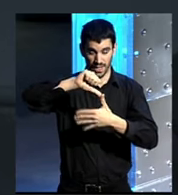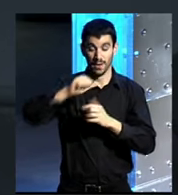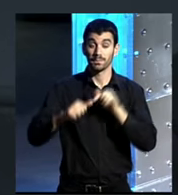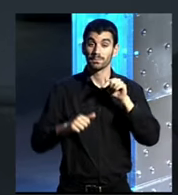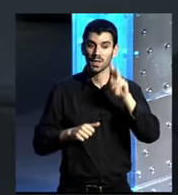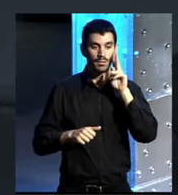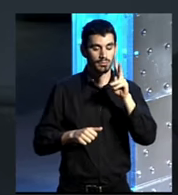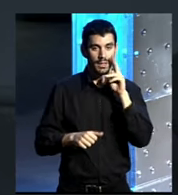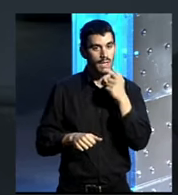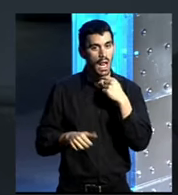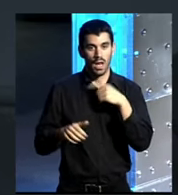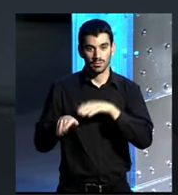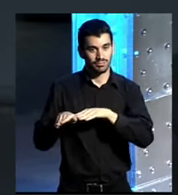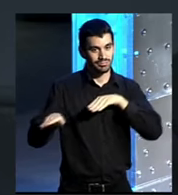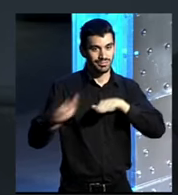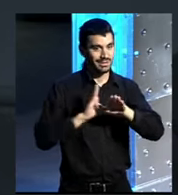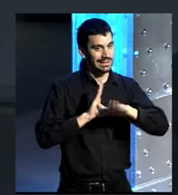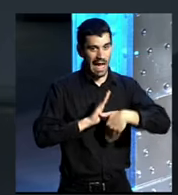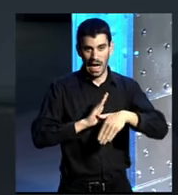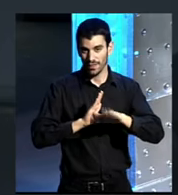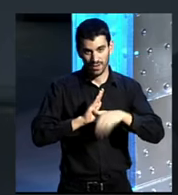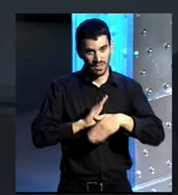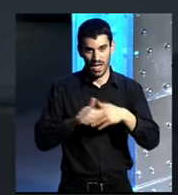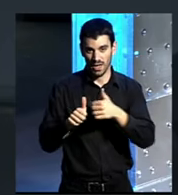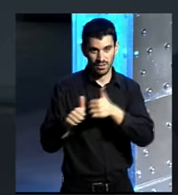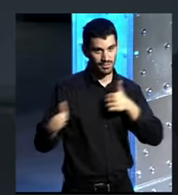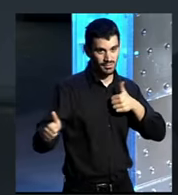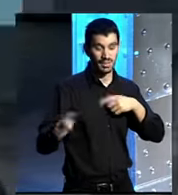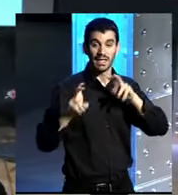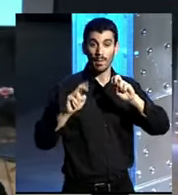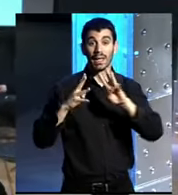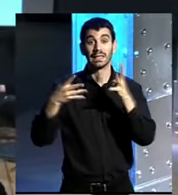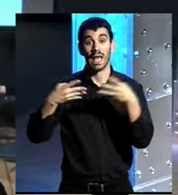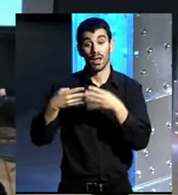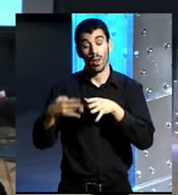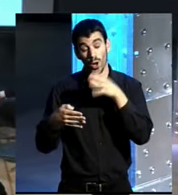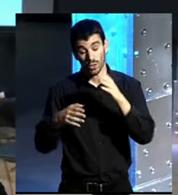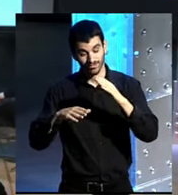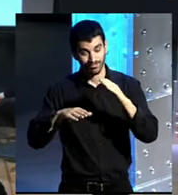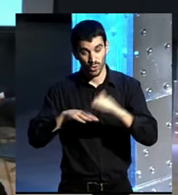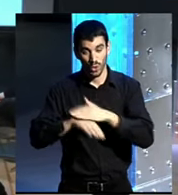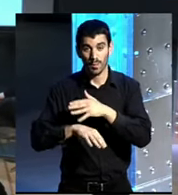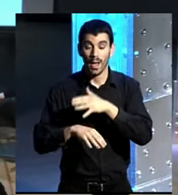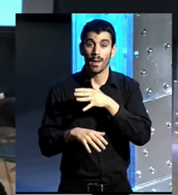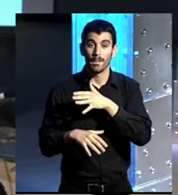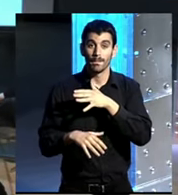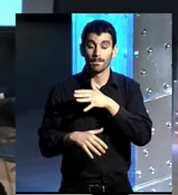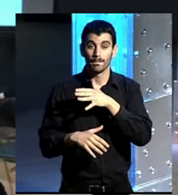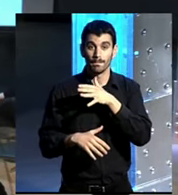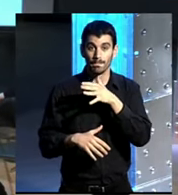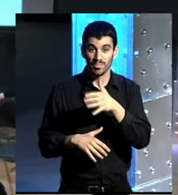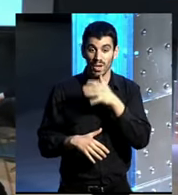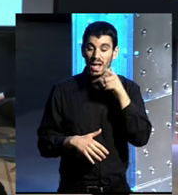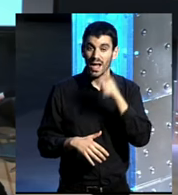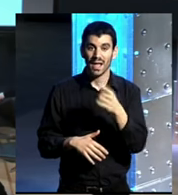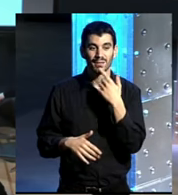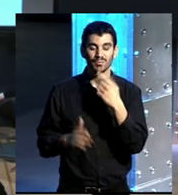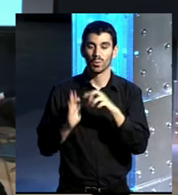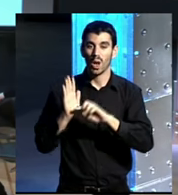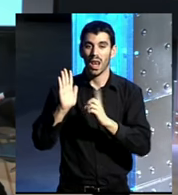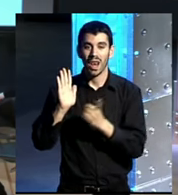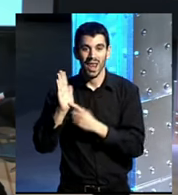claramente rezagada en lo que es el tema de banda ancha, debido en gran parte a la falta de